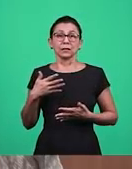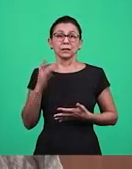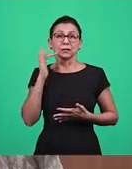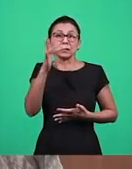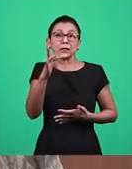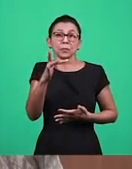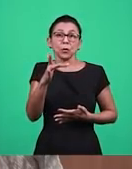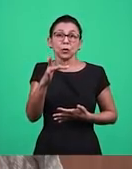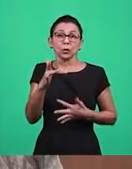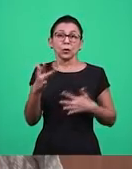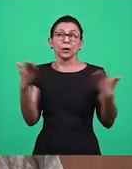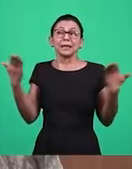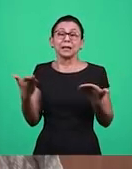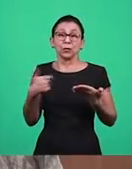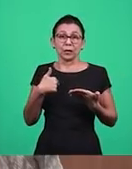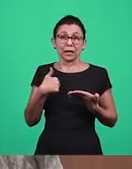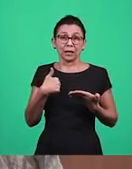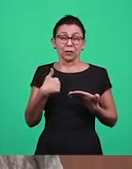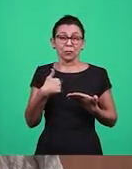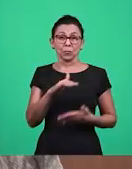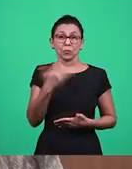perdido, con una sentencia sobre él.